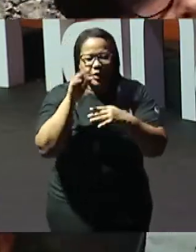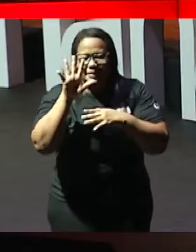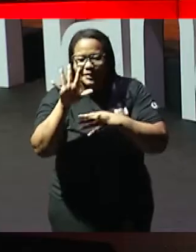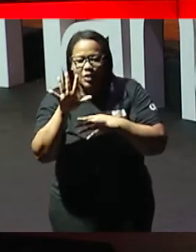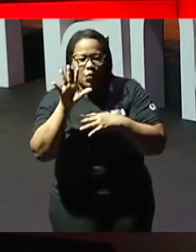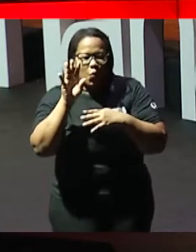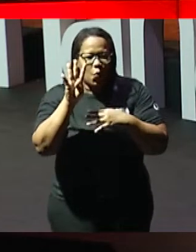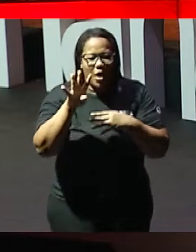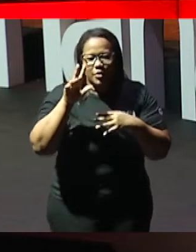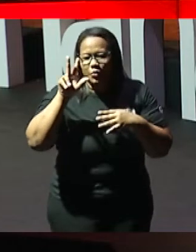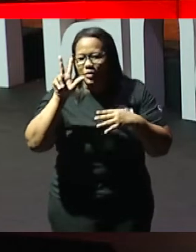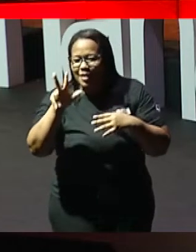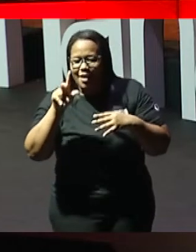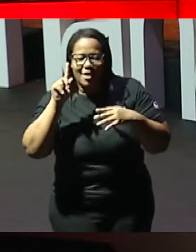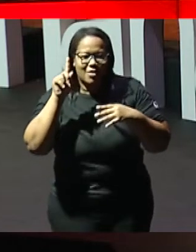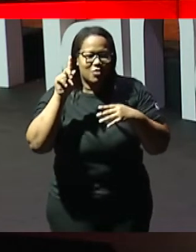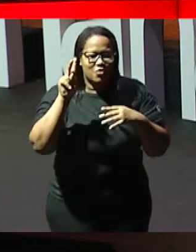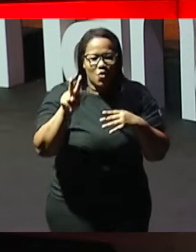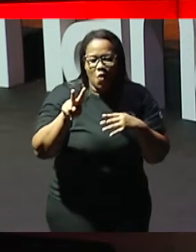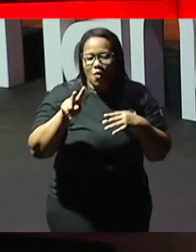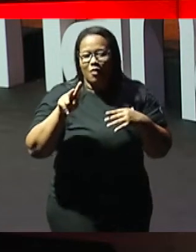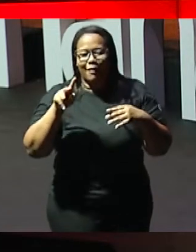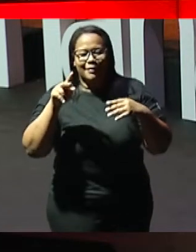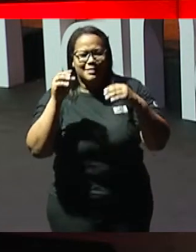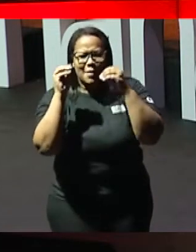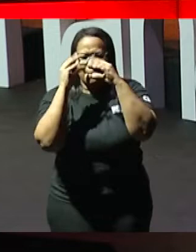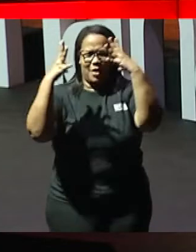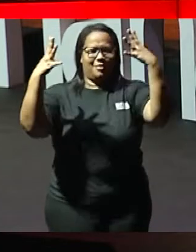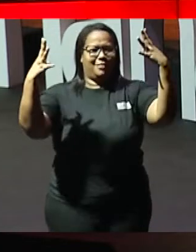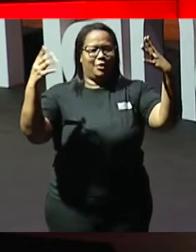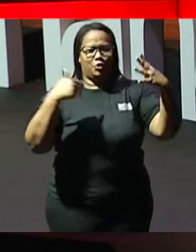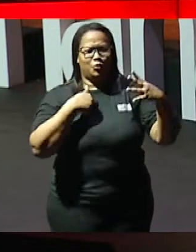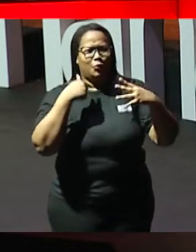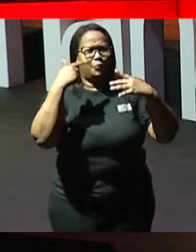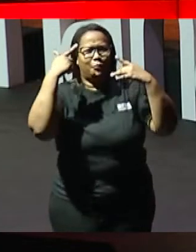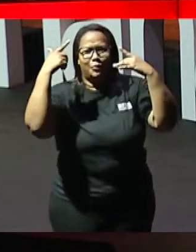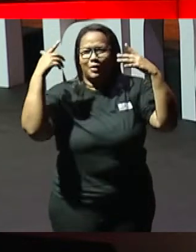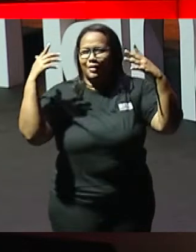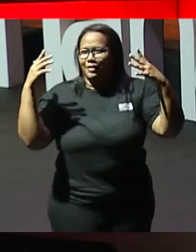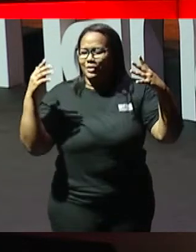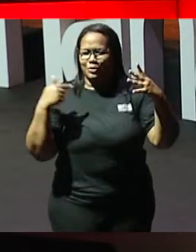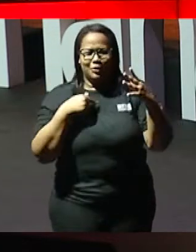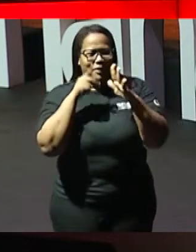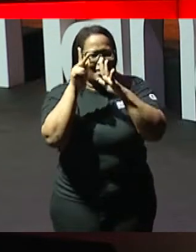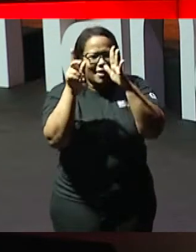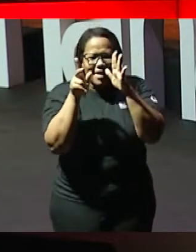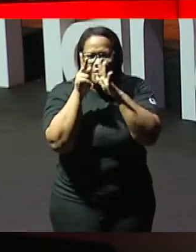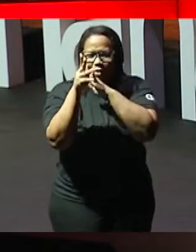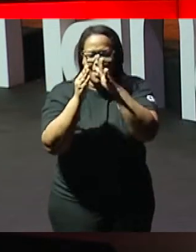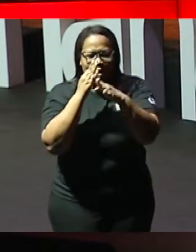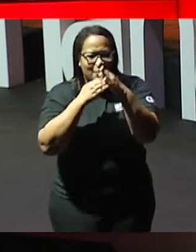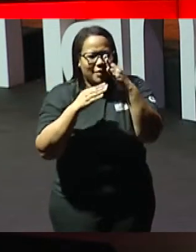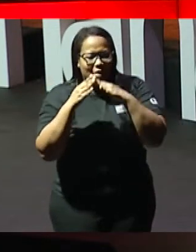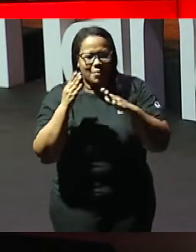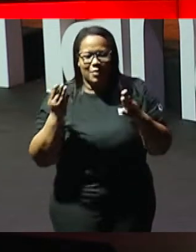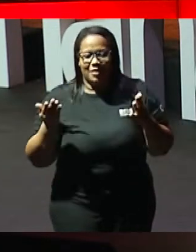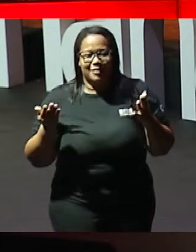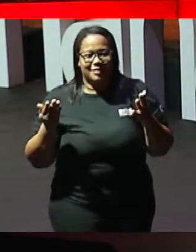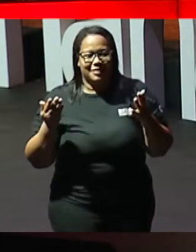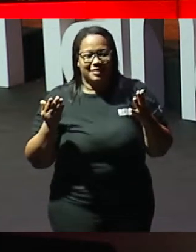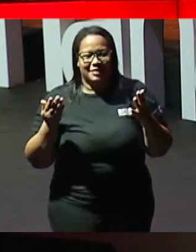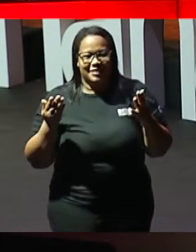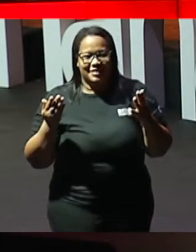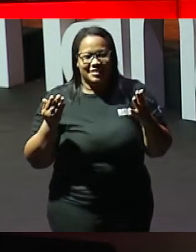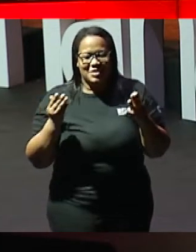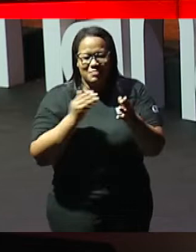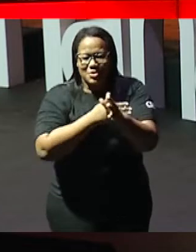y se prende te bombillos rojos yo estoy en el aire yo estoy agarrando la cámara que está viendo el millones de gente en el